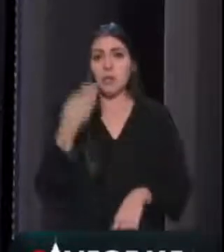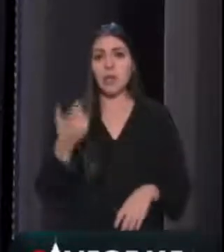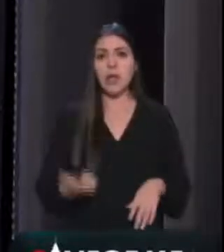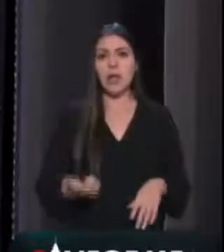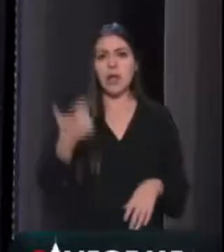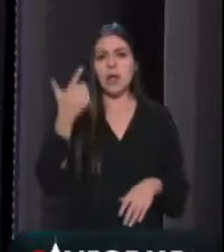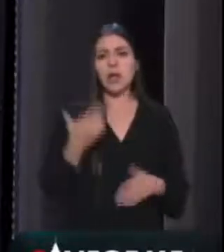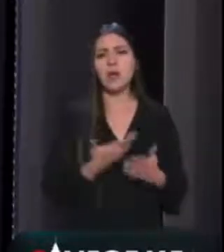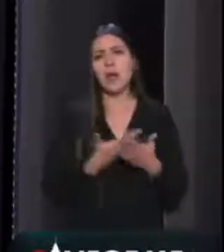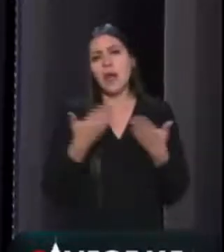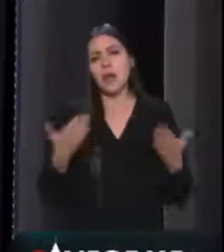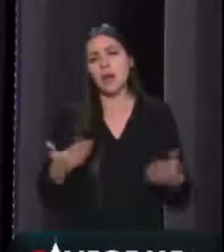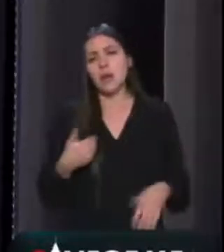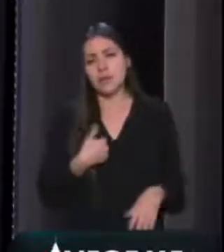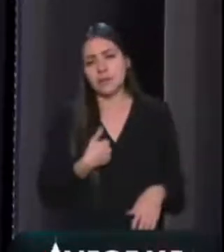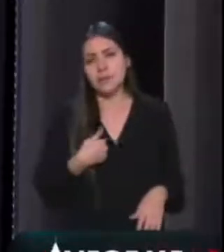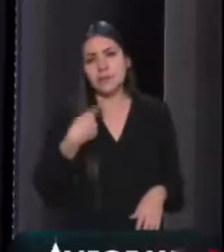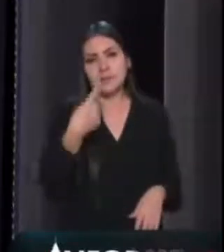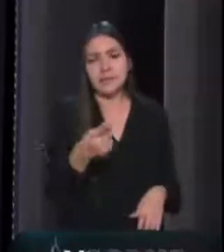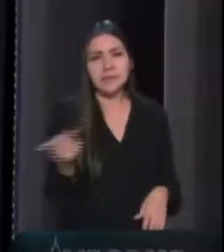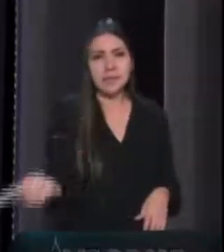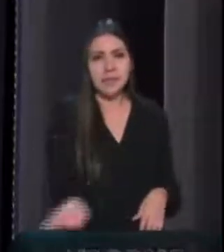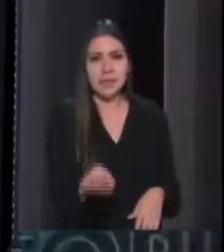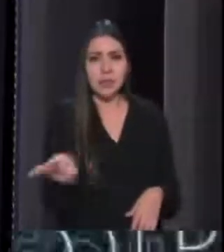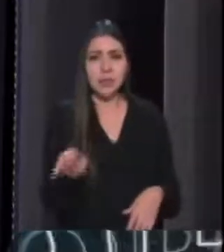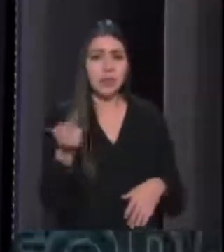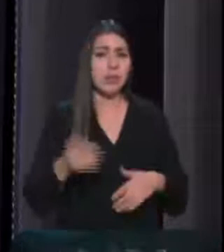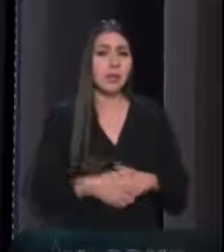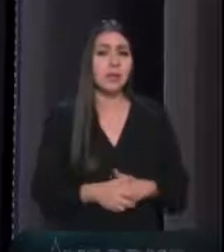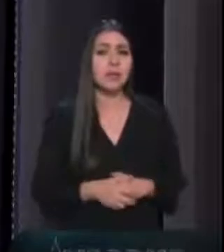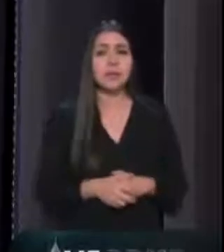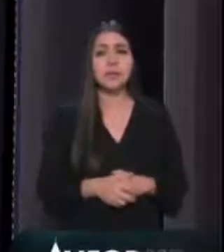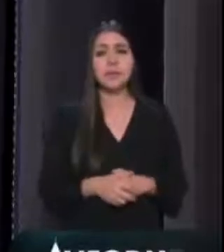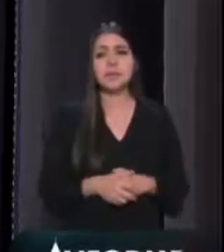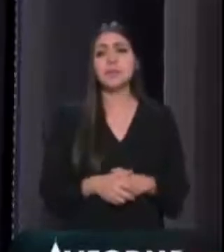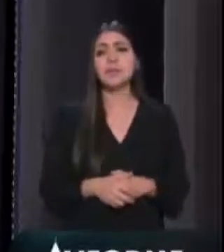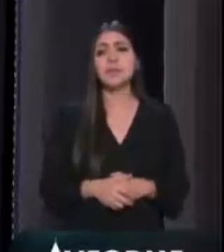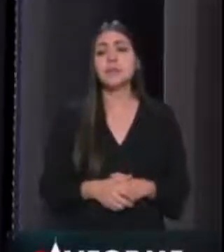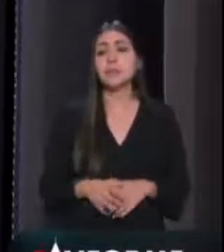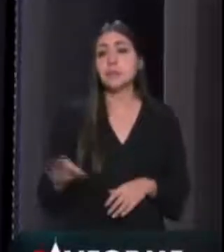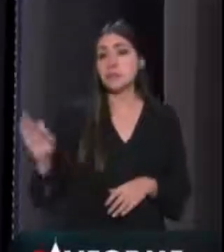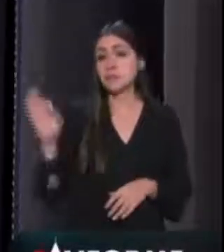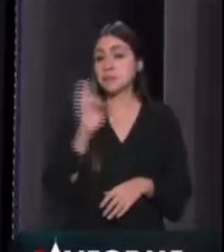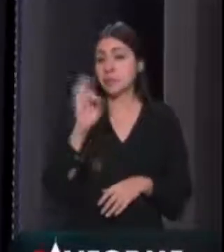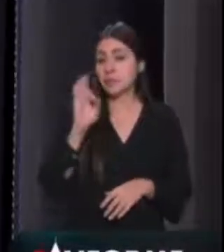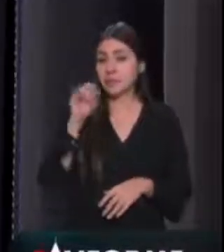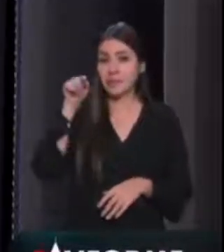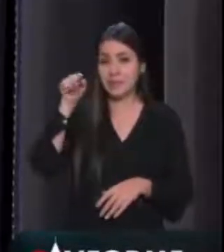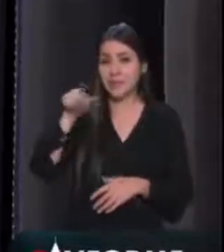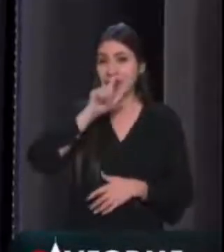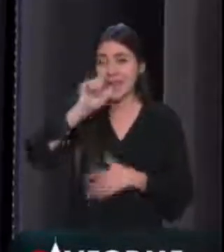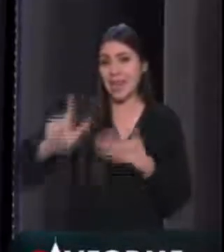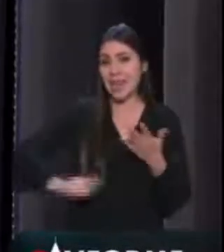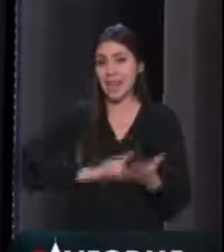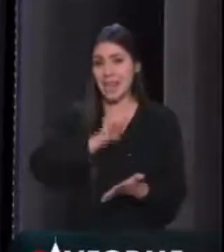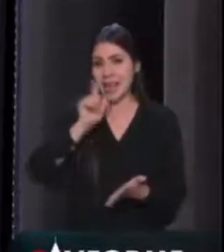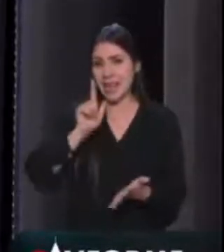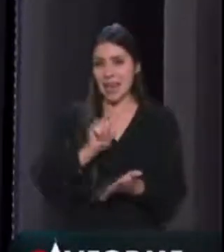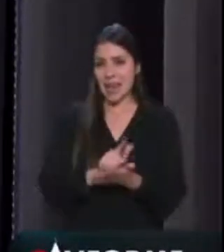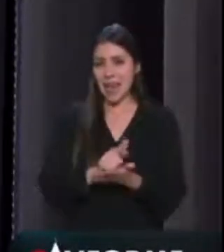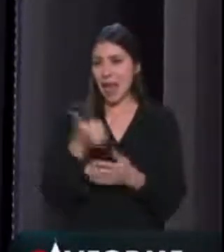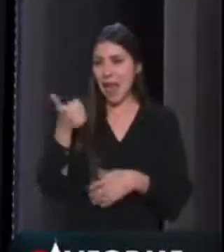con esa pregunta. Los costos de que se apruebe una reforma de esta naturaleza, de